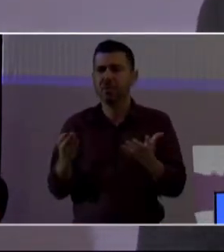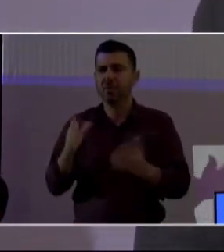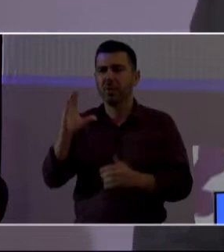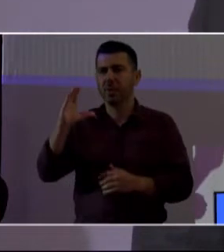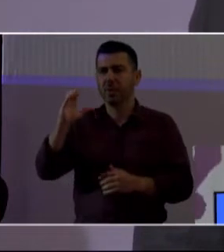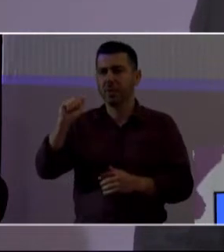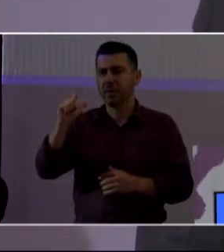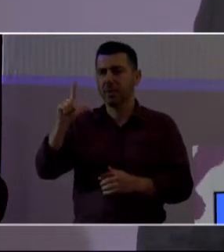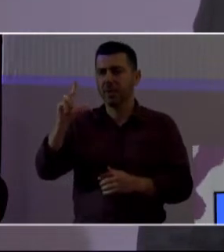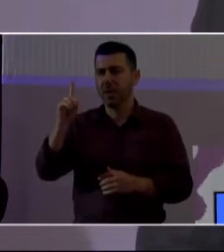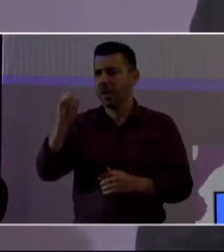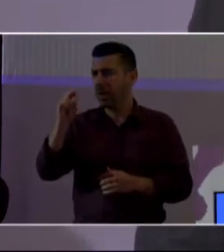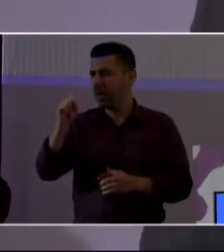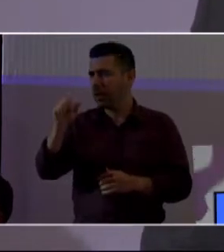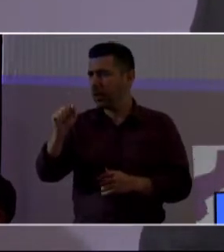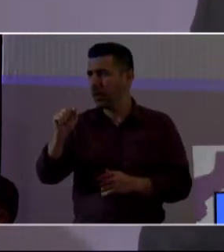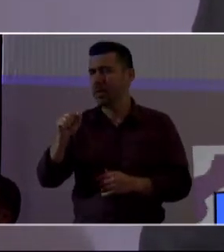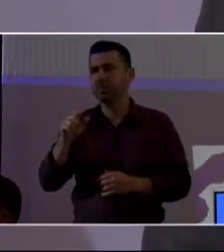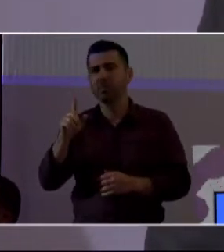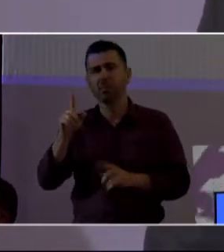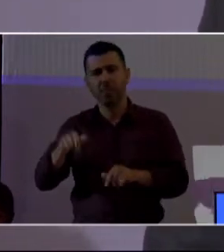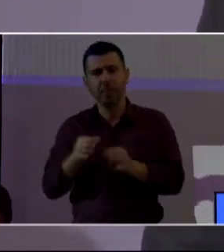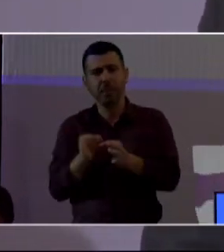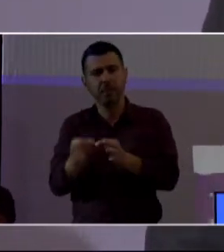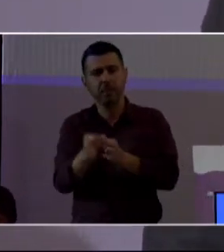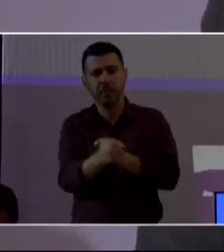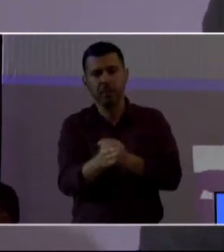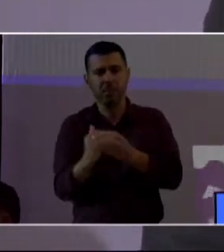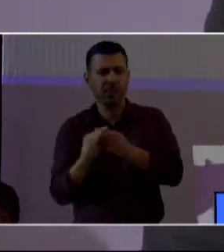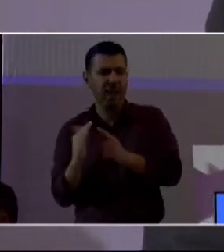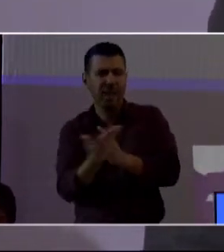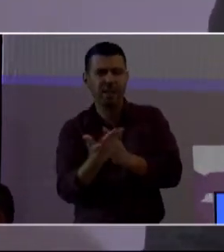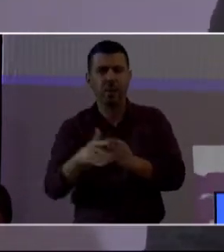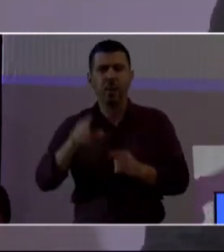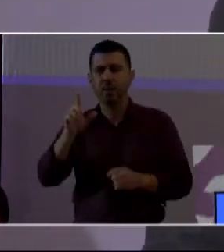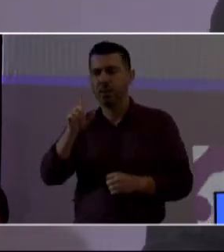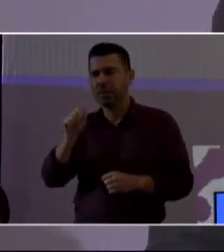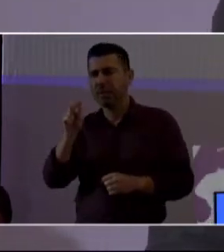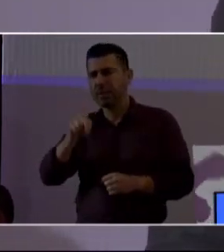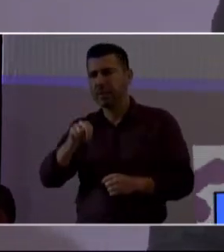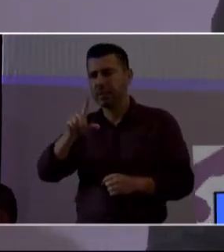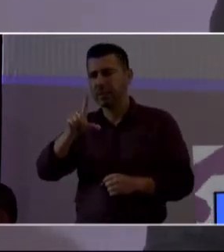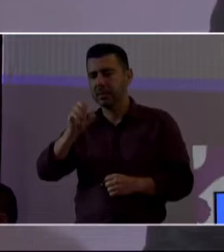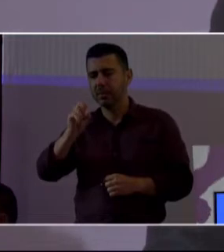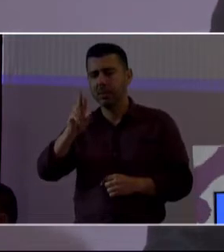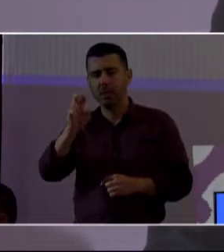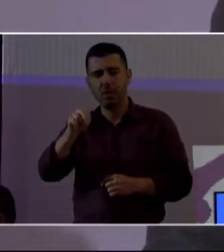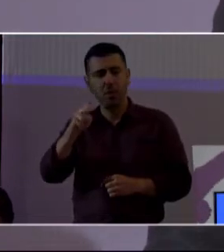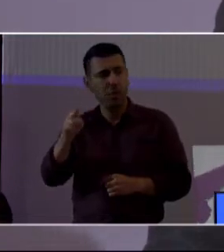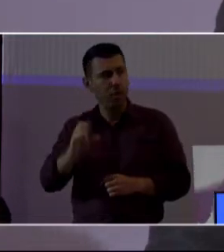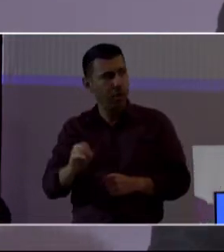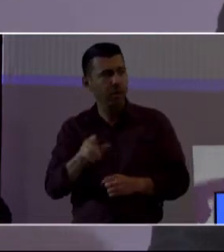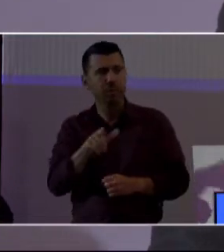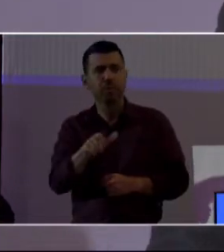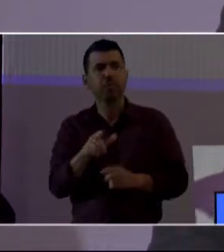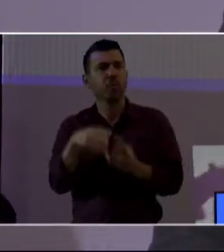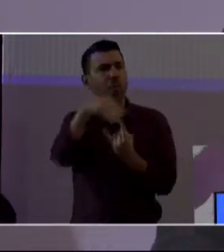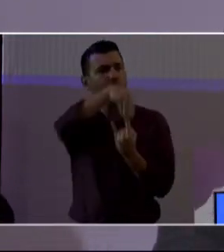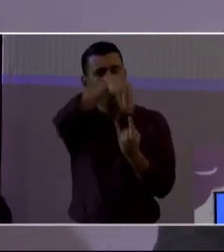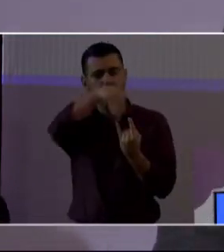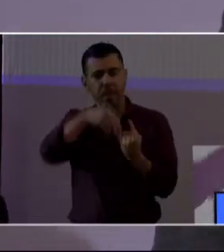otros cuatro resguardos, ellos vienen apalancando sus iniciativas productivas económicas. Una cooperativa que vincula a más